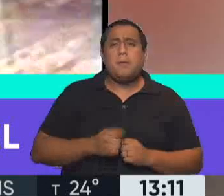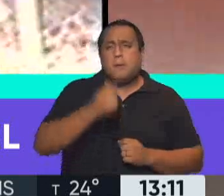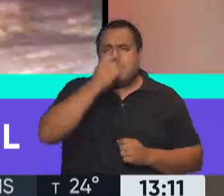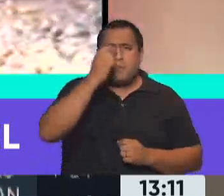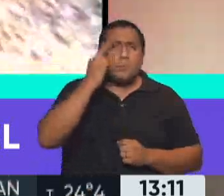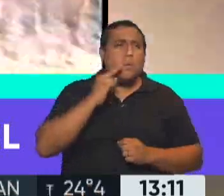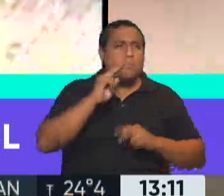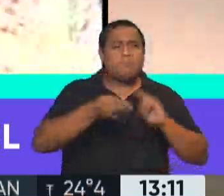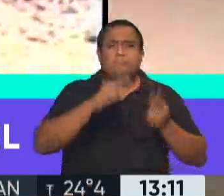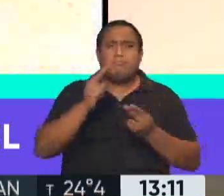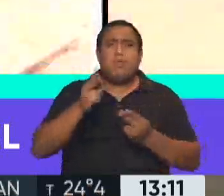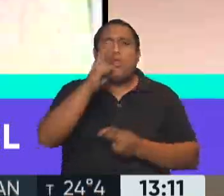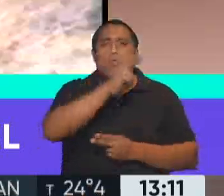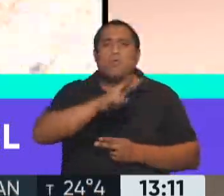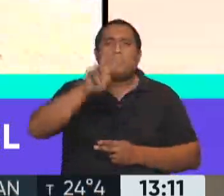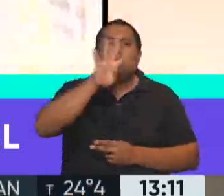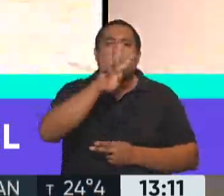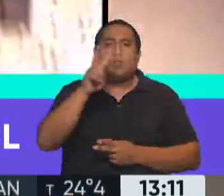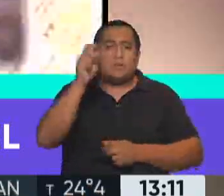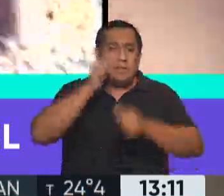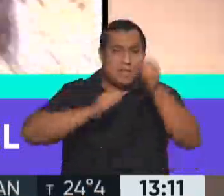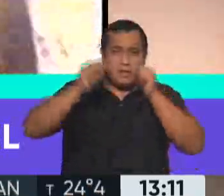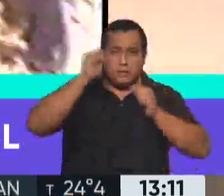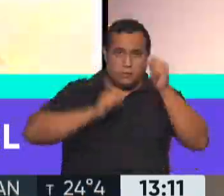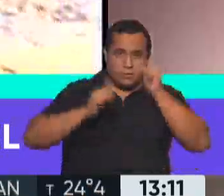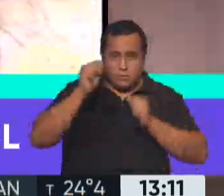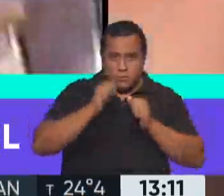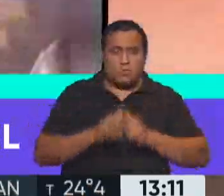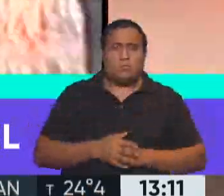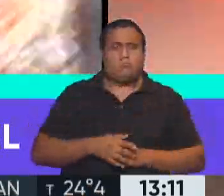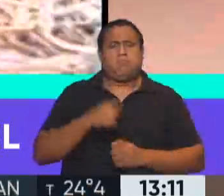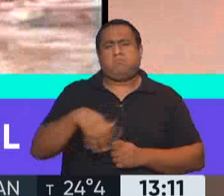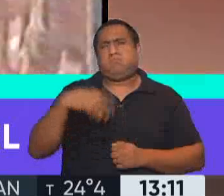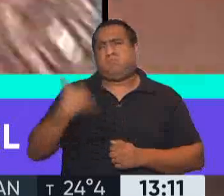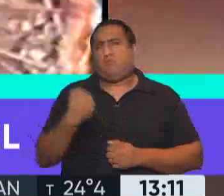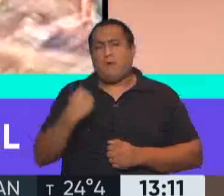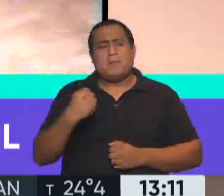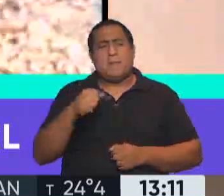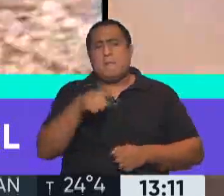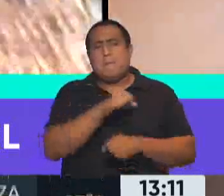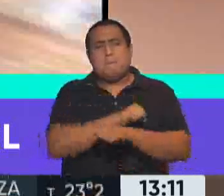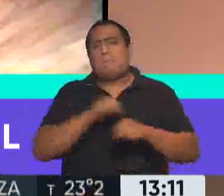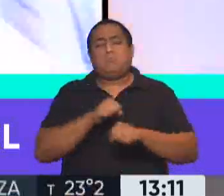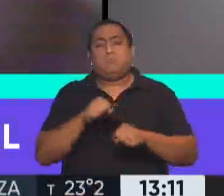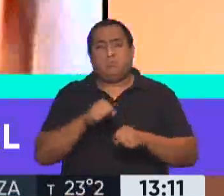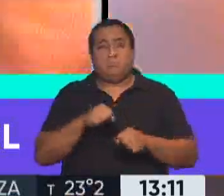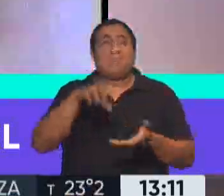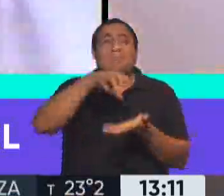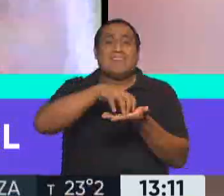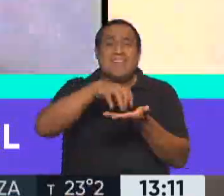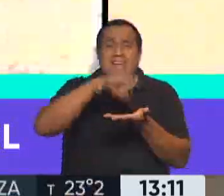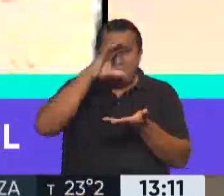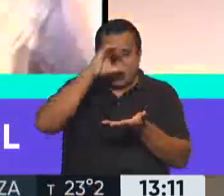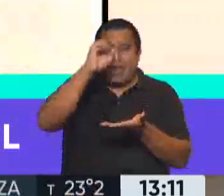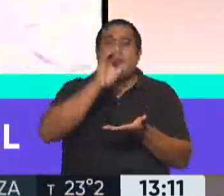fallecidos, 242 heridos. En un brutal atentado fue volada la Embajada